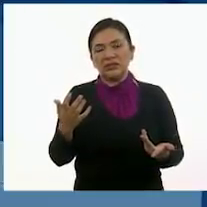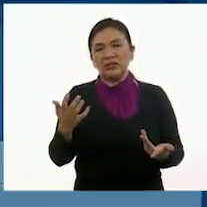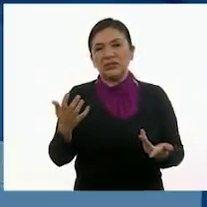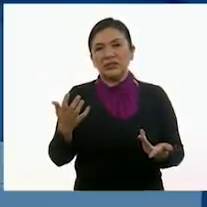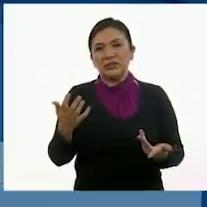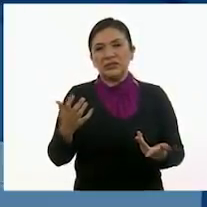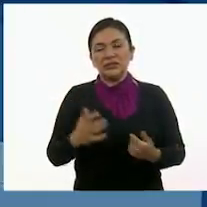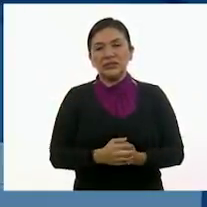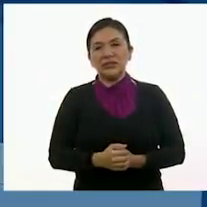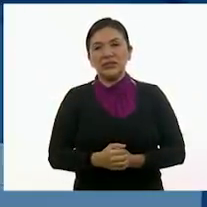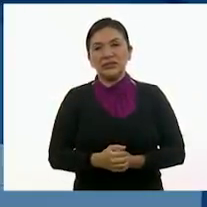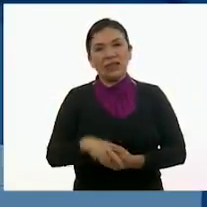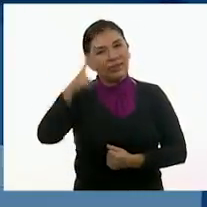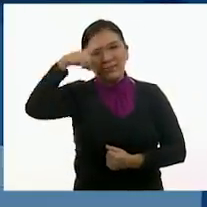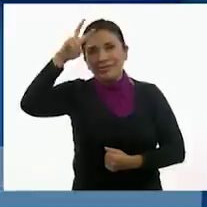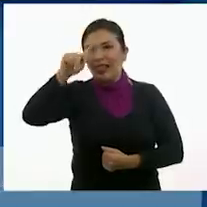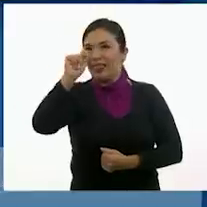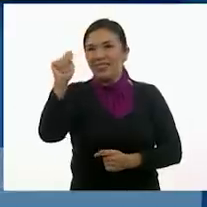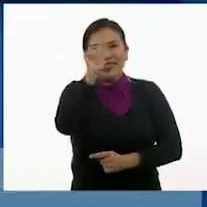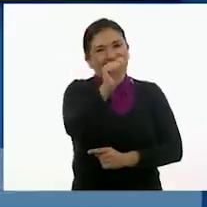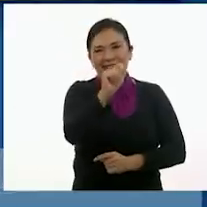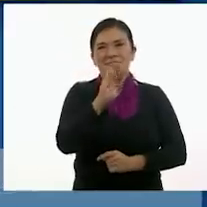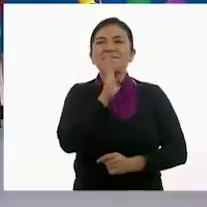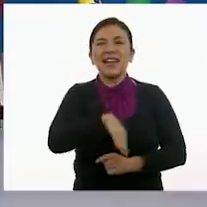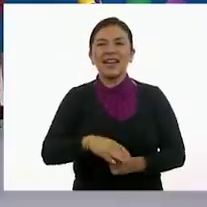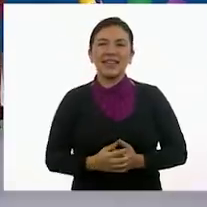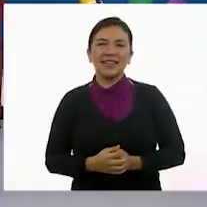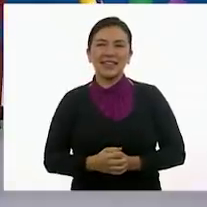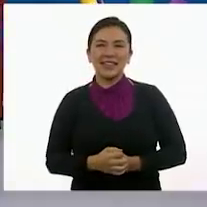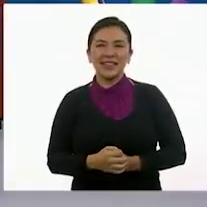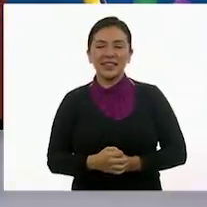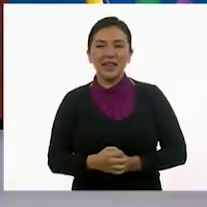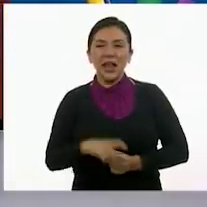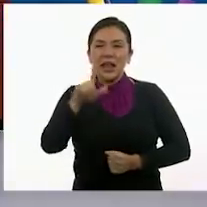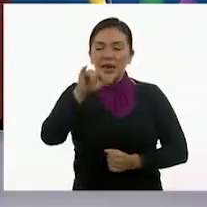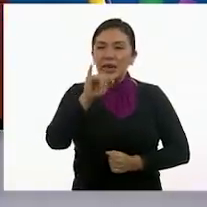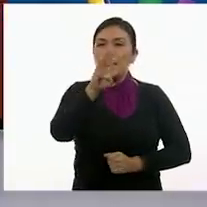T. Liber.